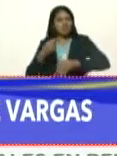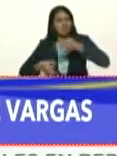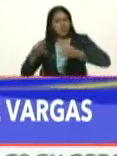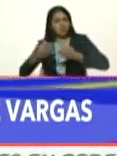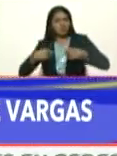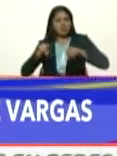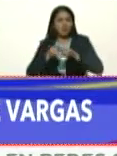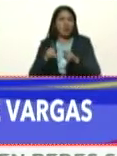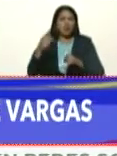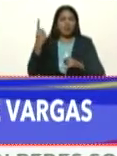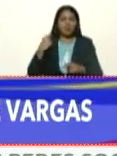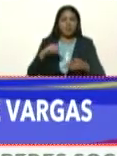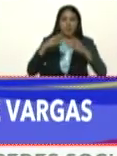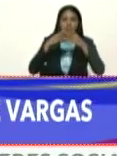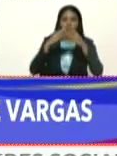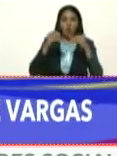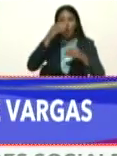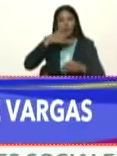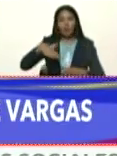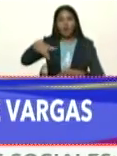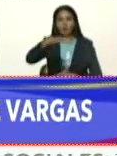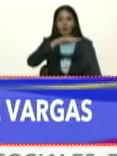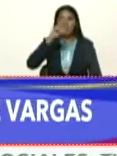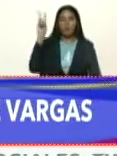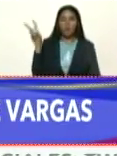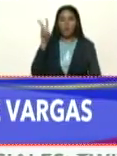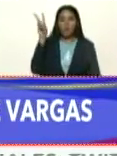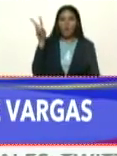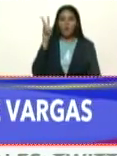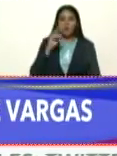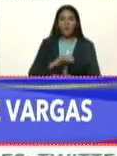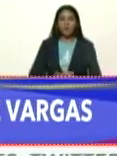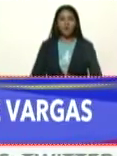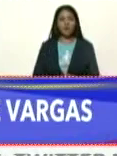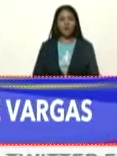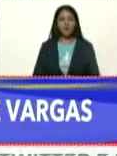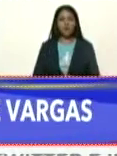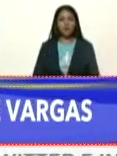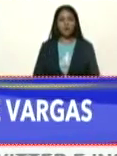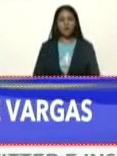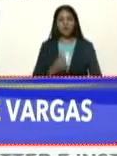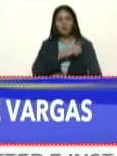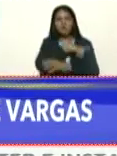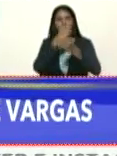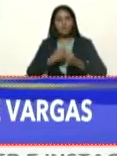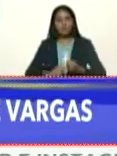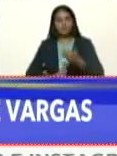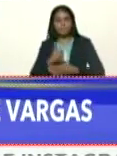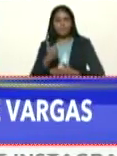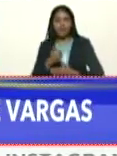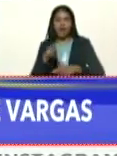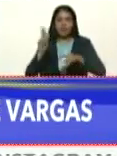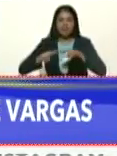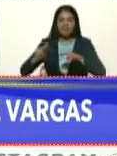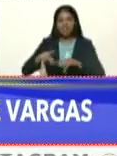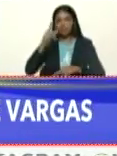justicia que tiene todo el pueblo de Venezuela y que se forja desde niño, desde